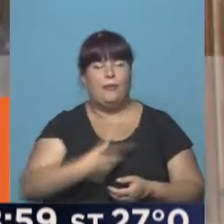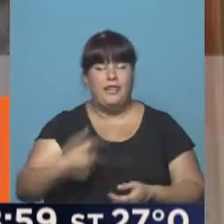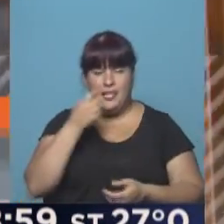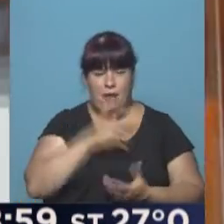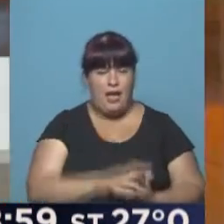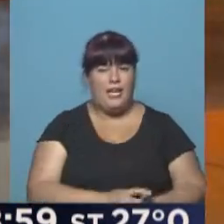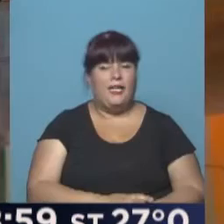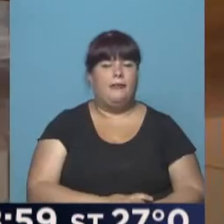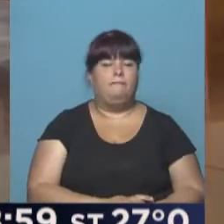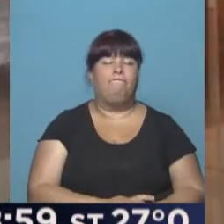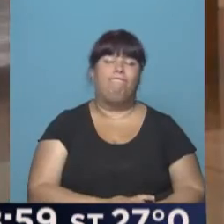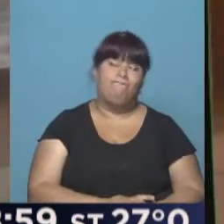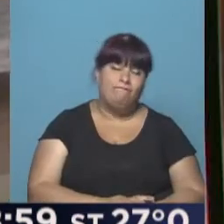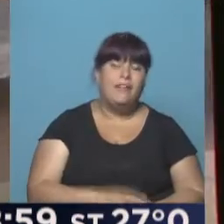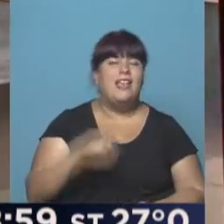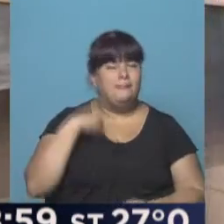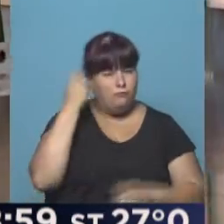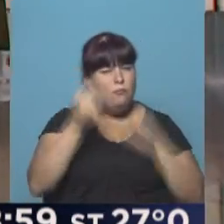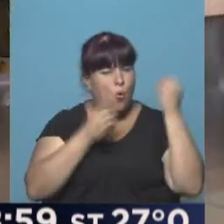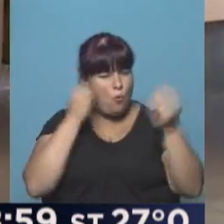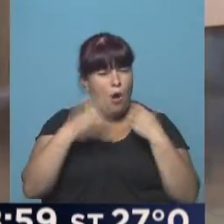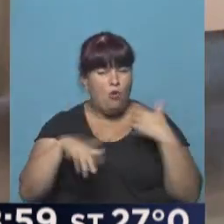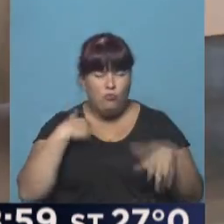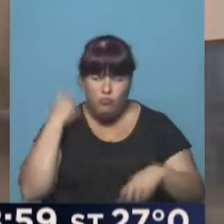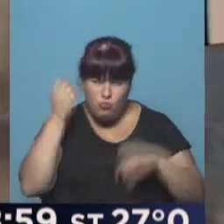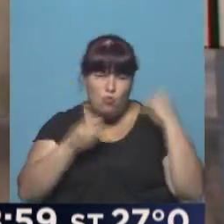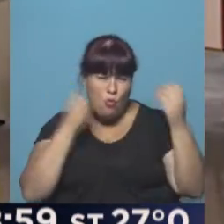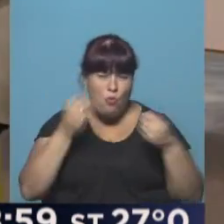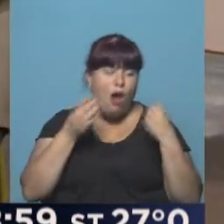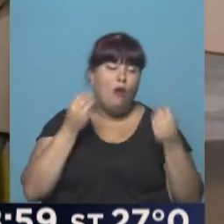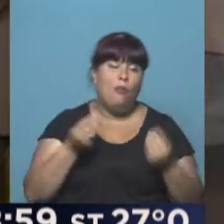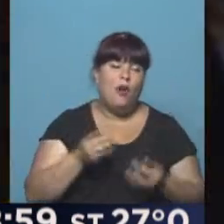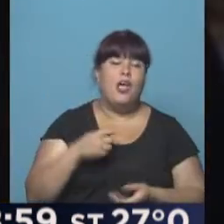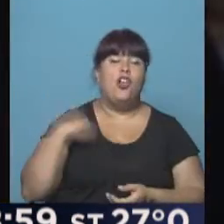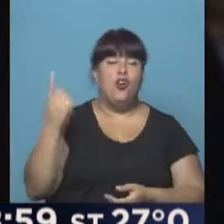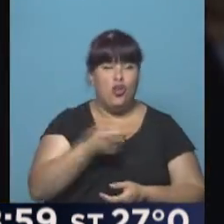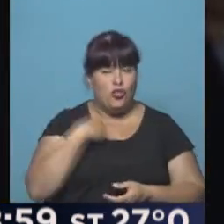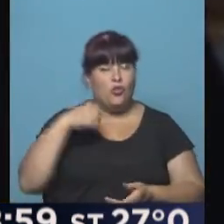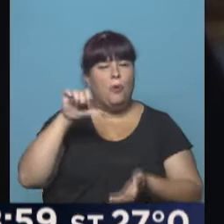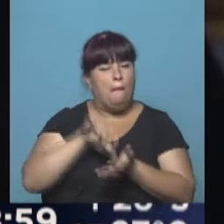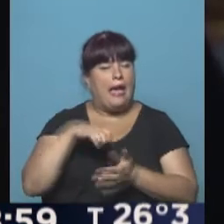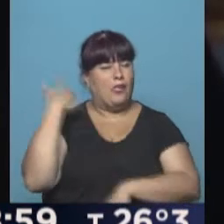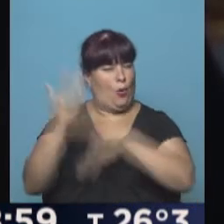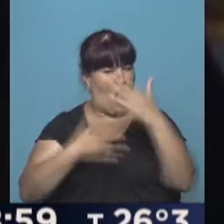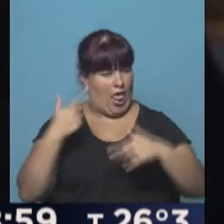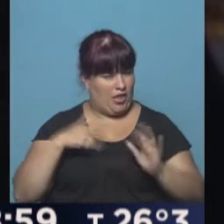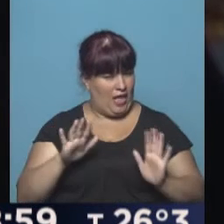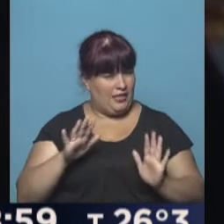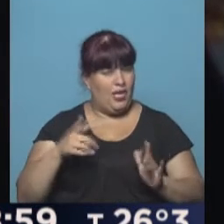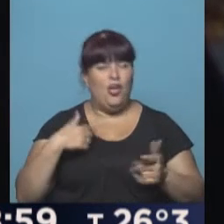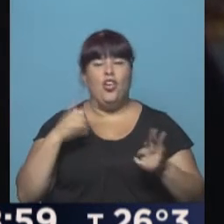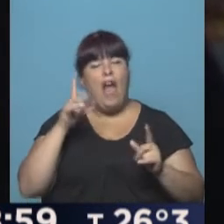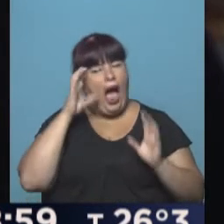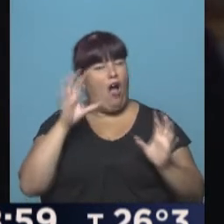presidente? Bueno, a mí me preocupa mucho. Me preocupa mucho porque nosotros somos un país violento. Nosotros no tenemos